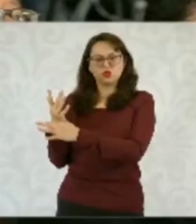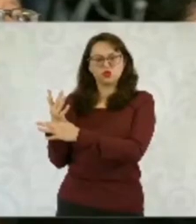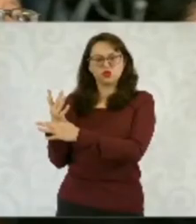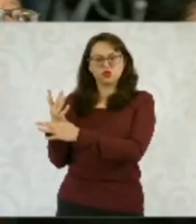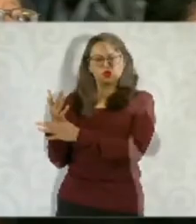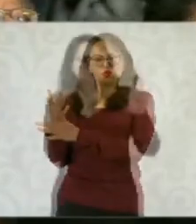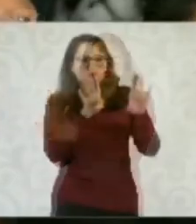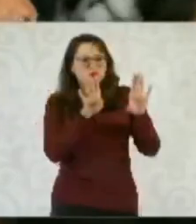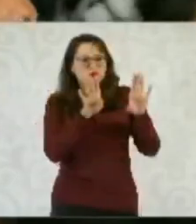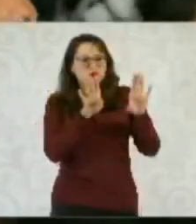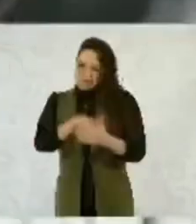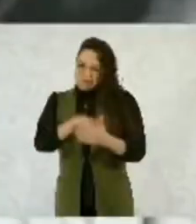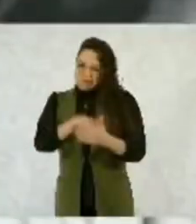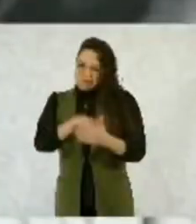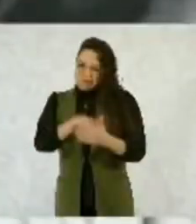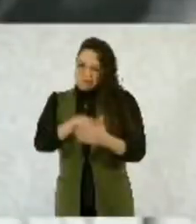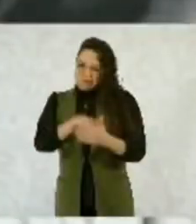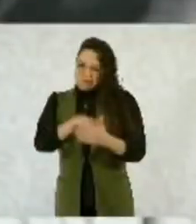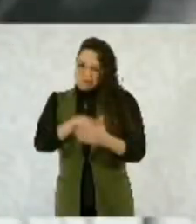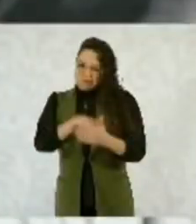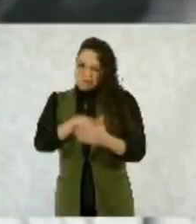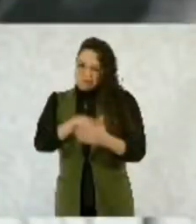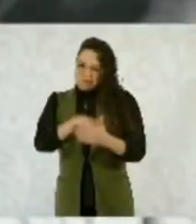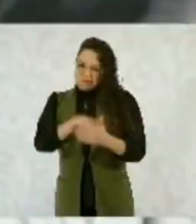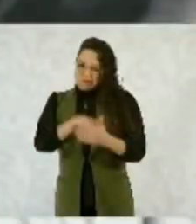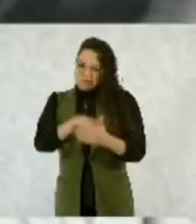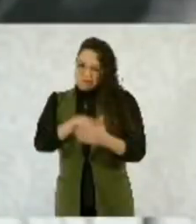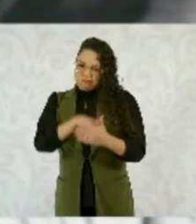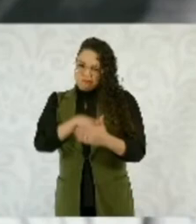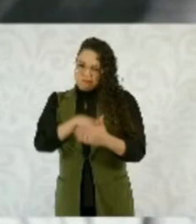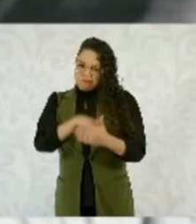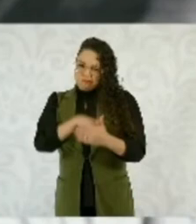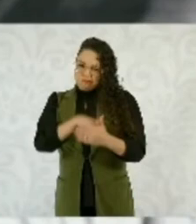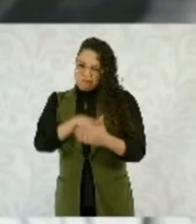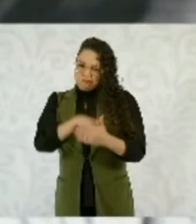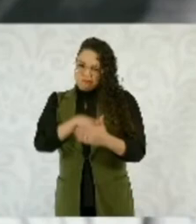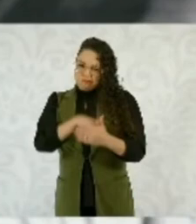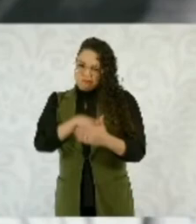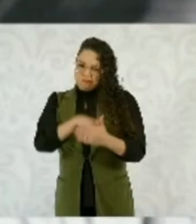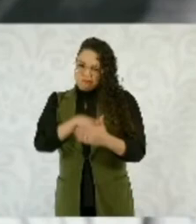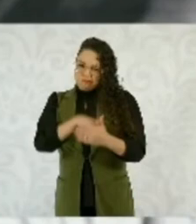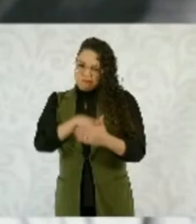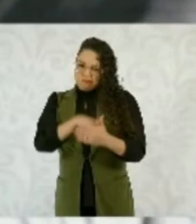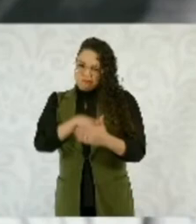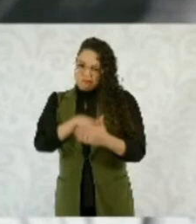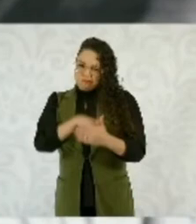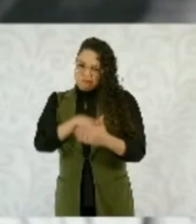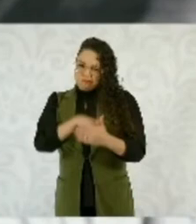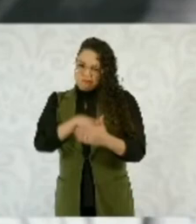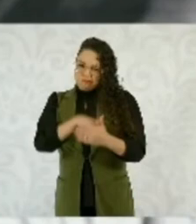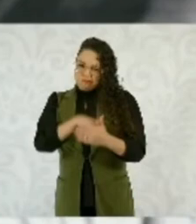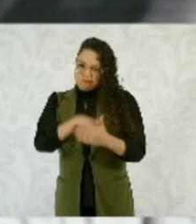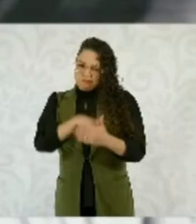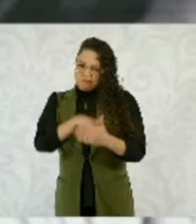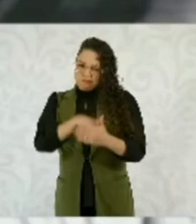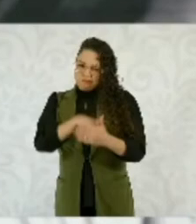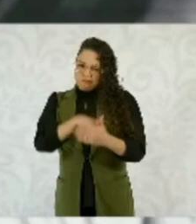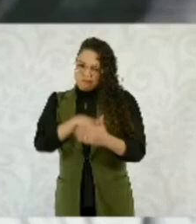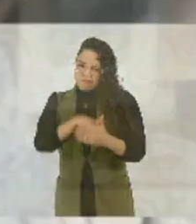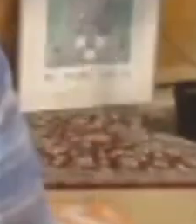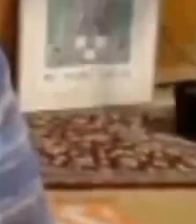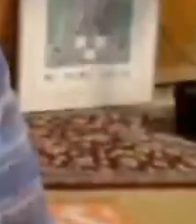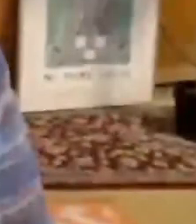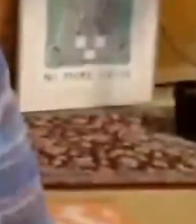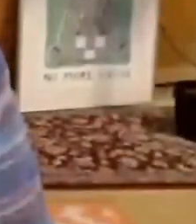que es falso, que es una mentira lo que está diciendo Dalila Escobar. Pero ¿sabe qué? Dalila Escobar tiene frente